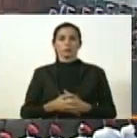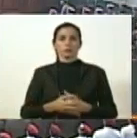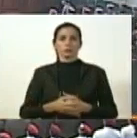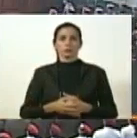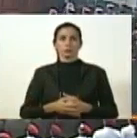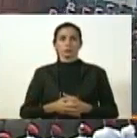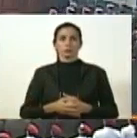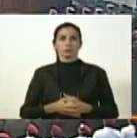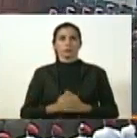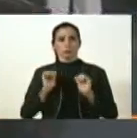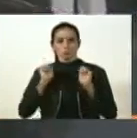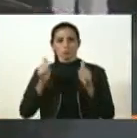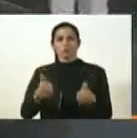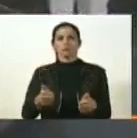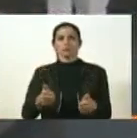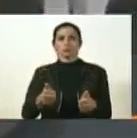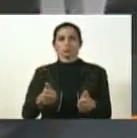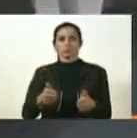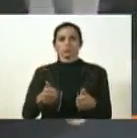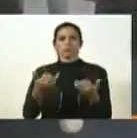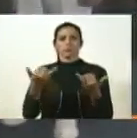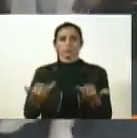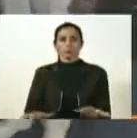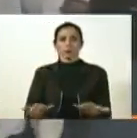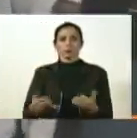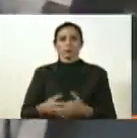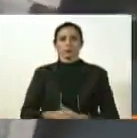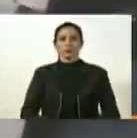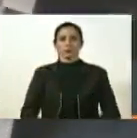acto para iniciar de inmediato.